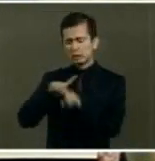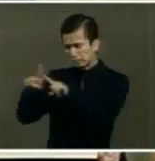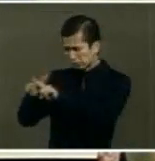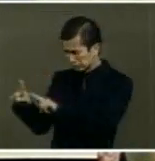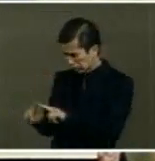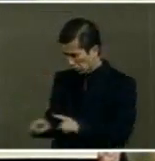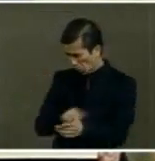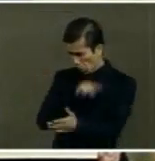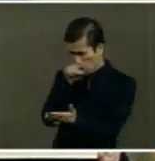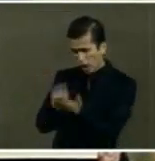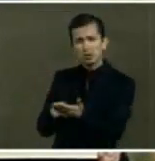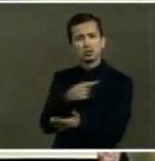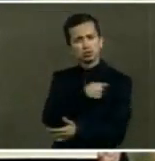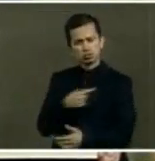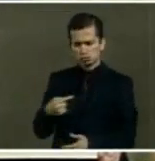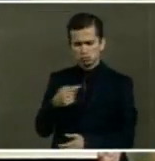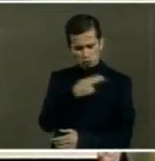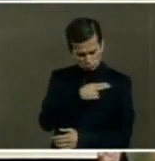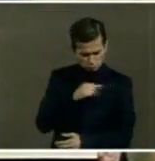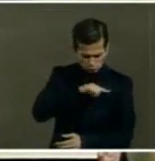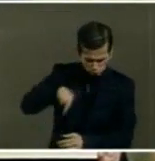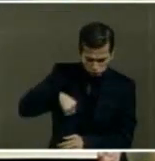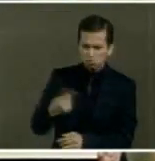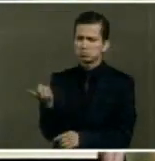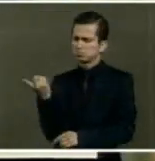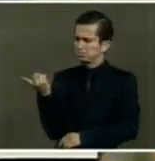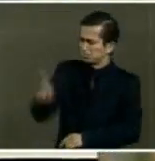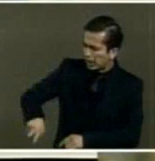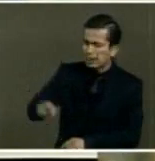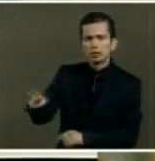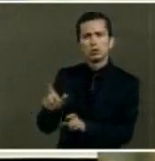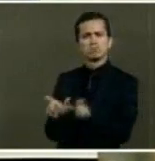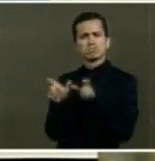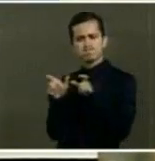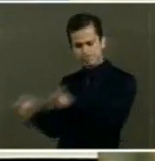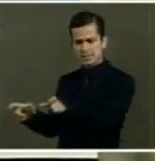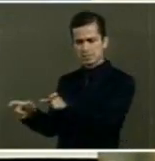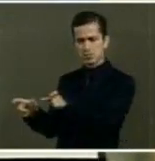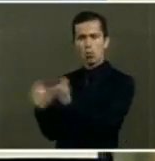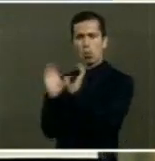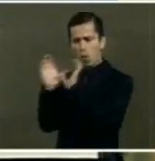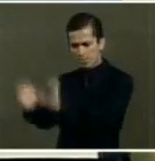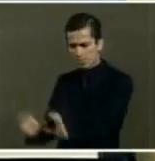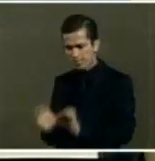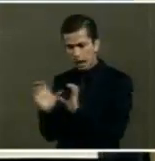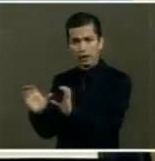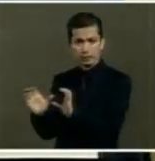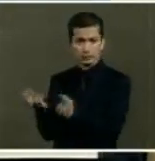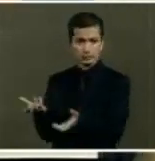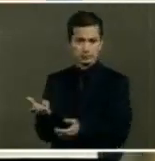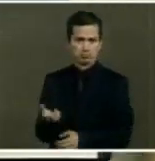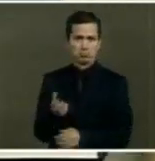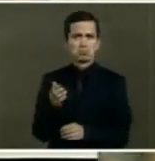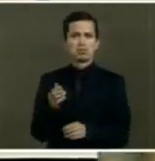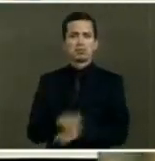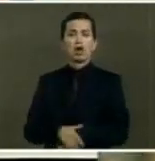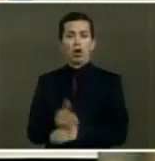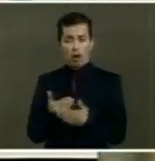hectáreas como áreas naturales protegidas, que equivalen al territorio del Estado de Puebla, tan solo en esta administración, y